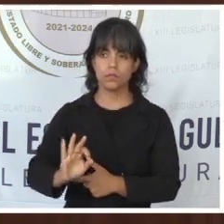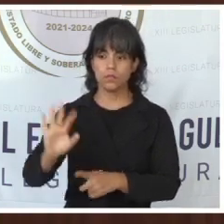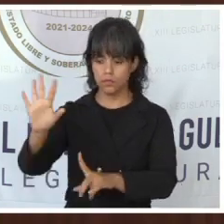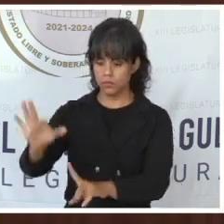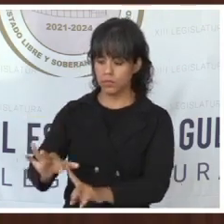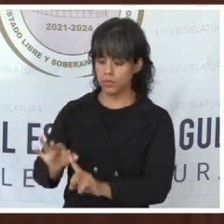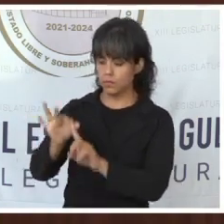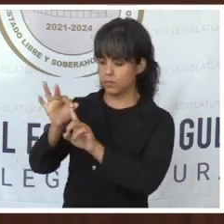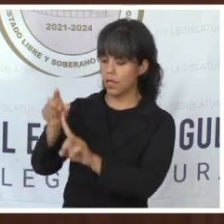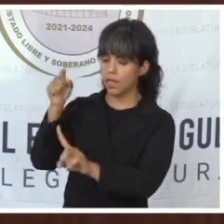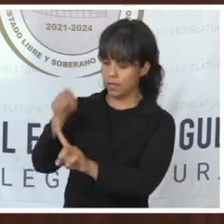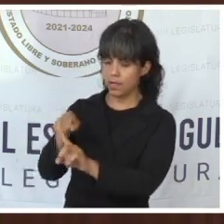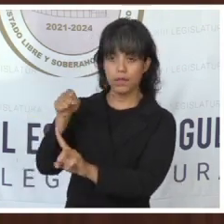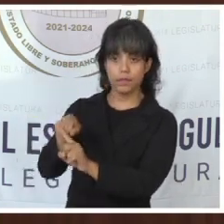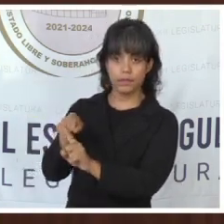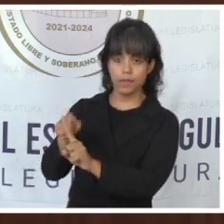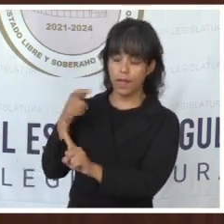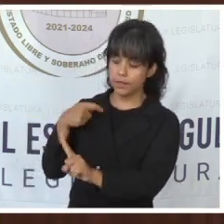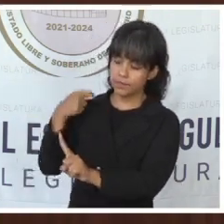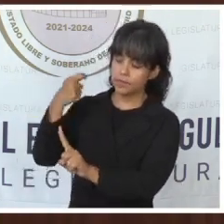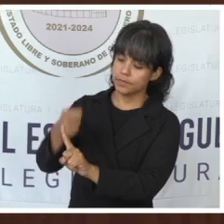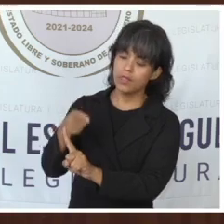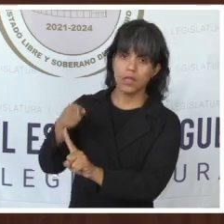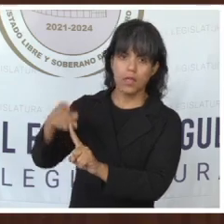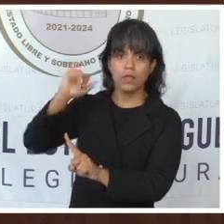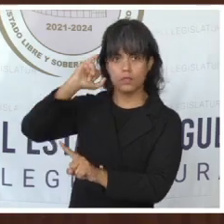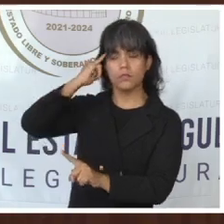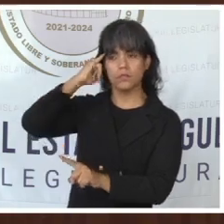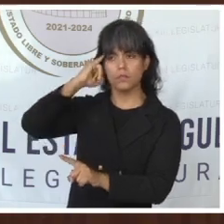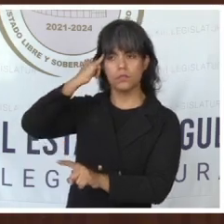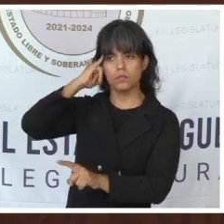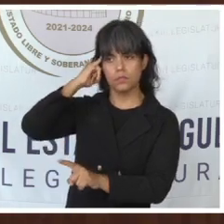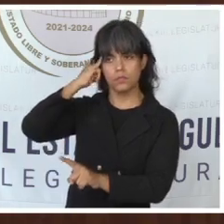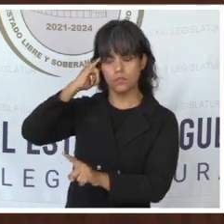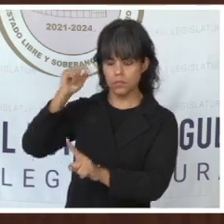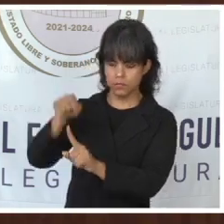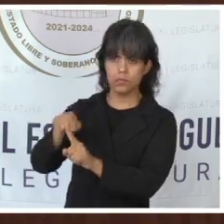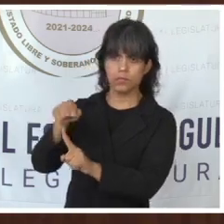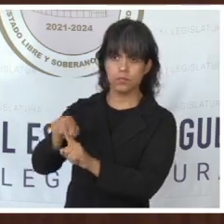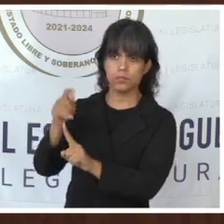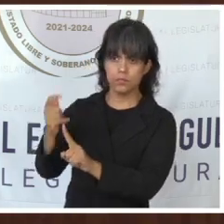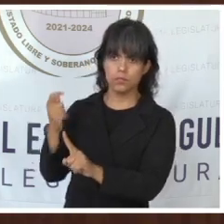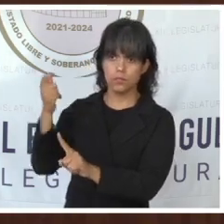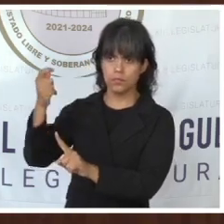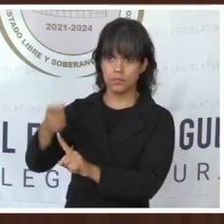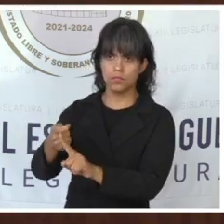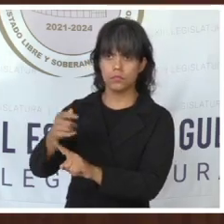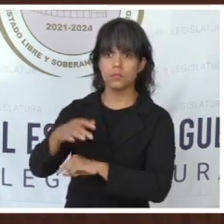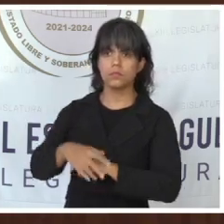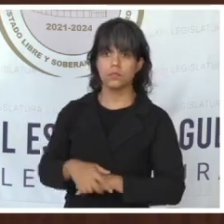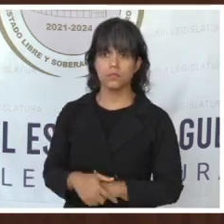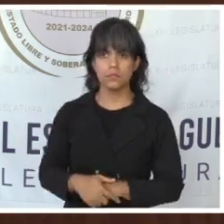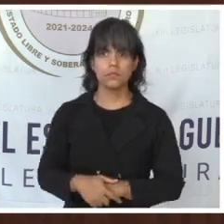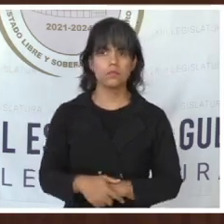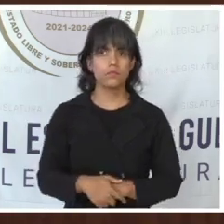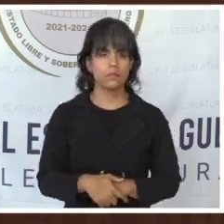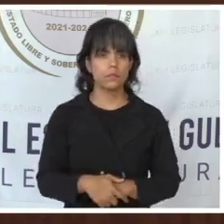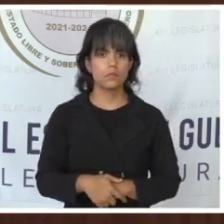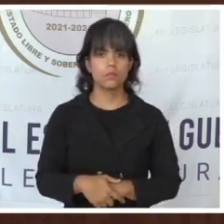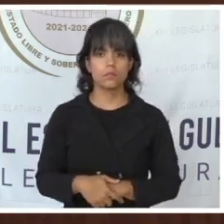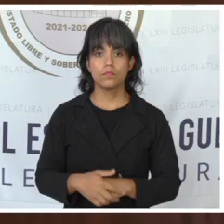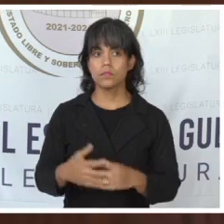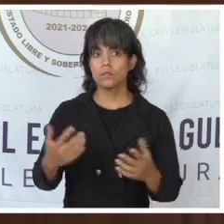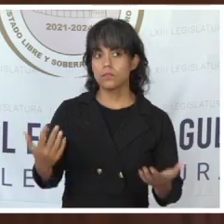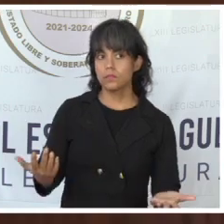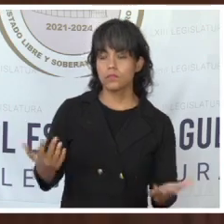indígenas en municipios con ascendencia indígena. Podrán, se cambió por